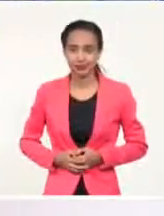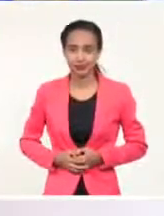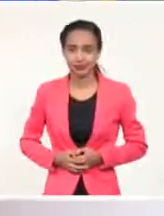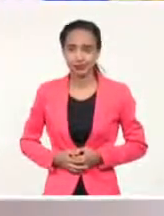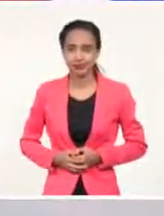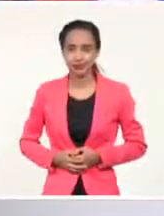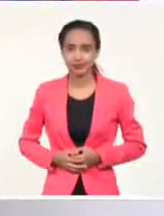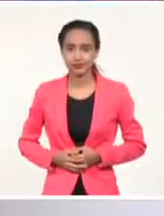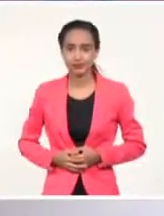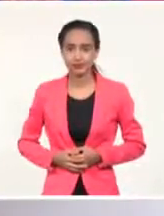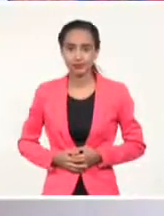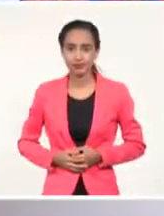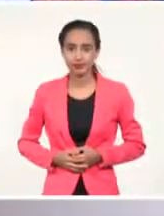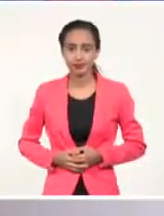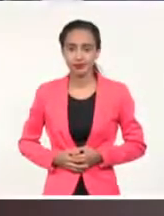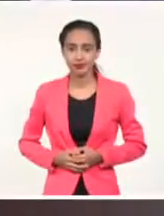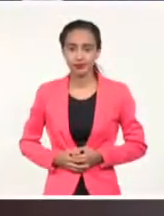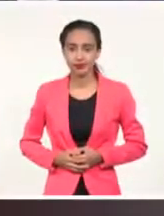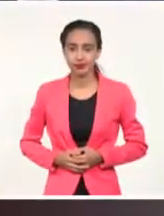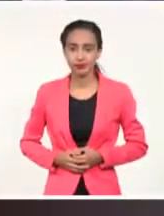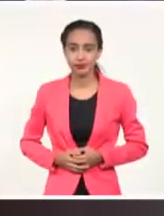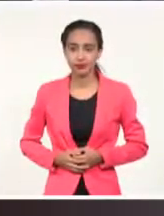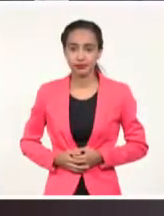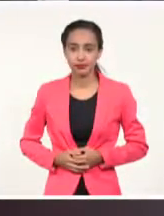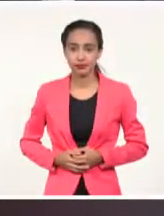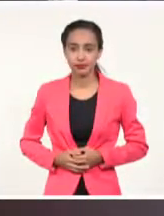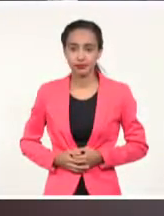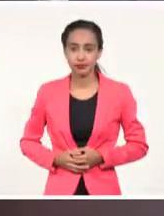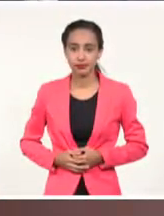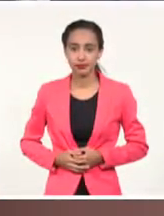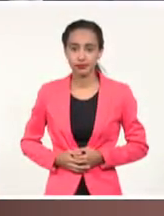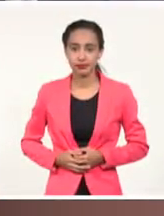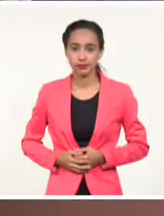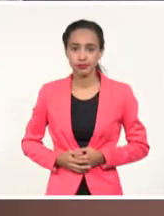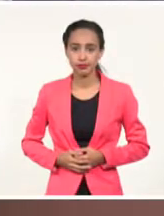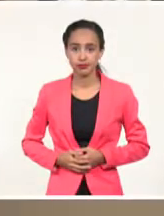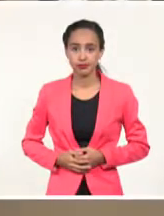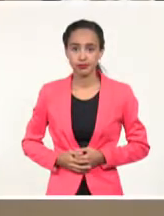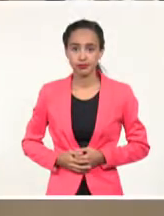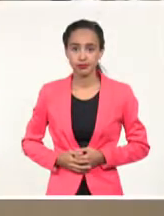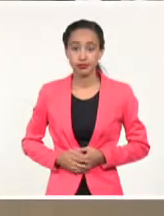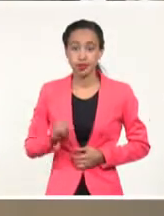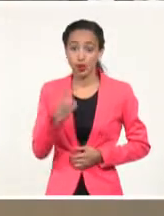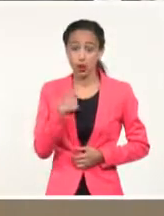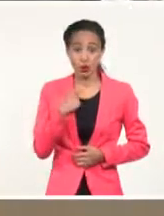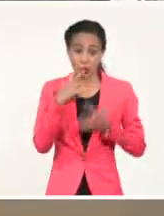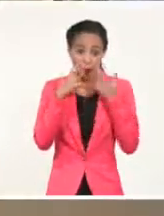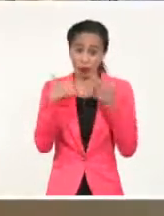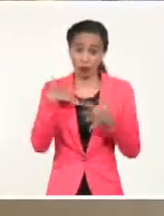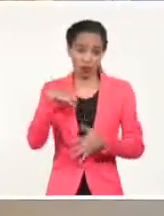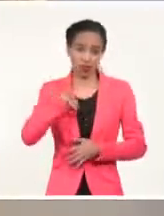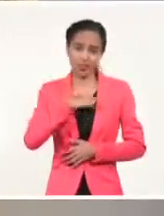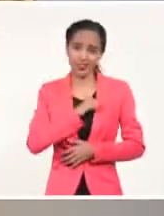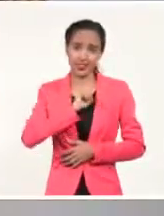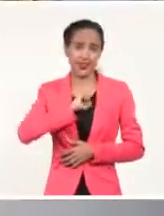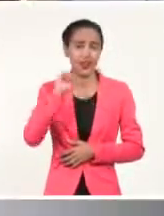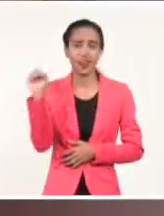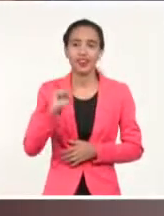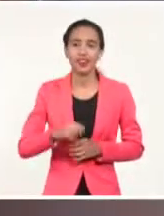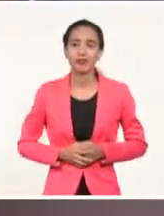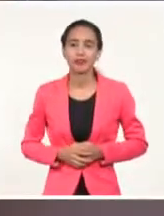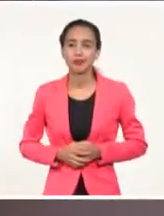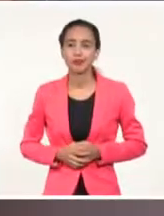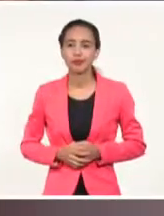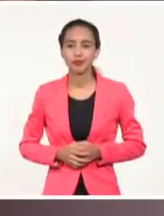pero evidenciando el sentir de todo el vestuario. Wir würden gerne gewinnen, das eine bedingt dann das andere. Bayern Llega Barcelona por